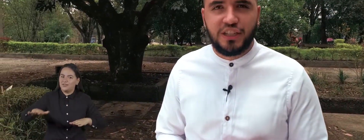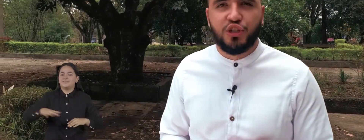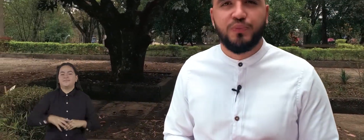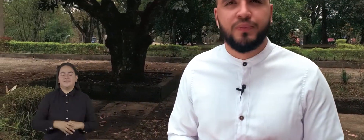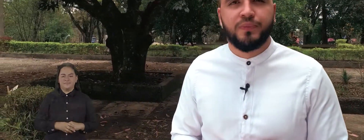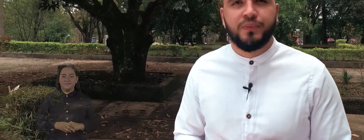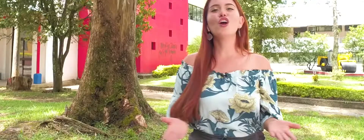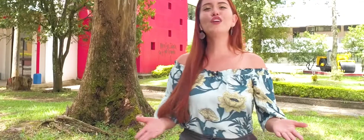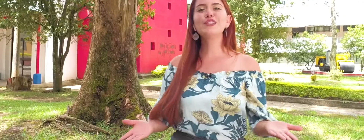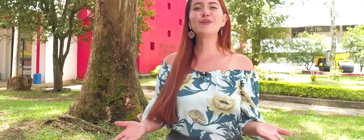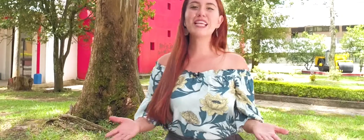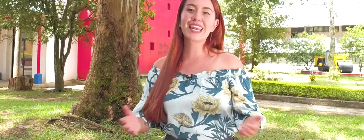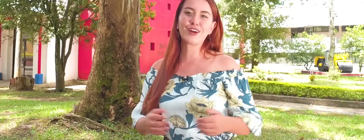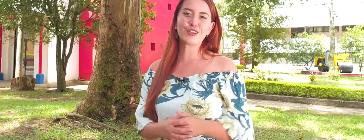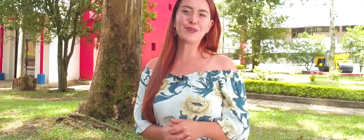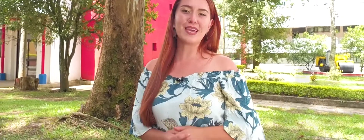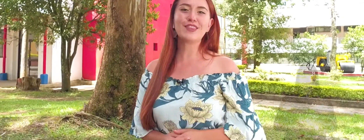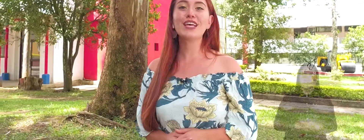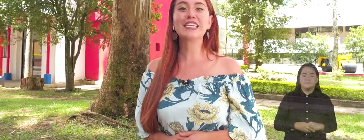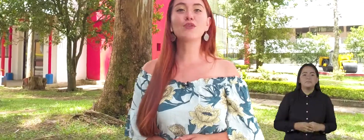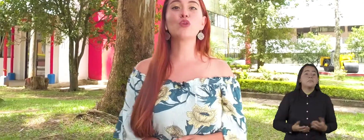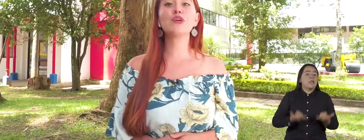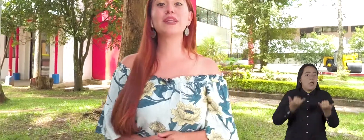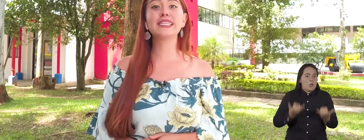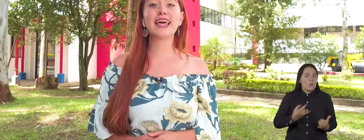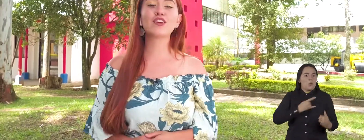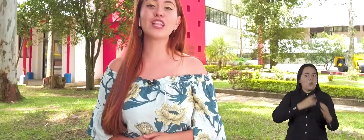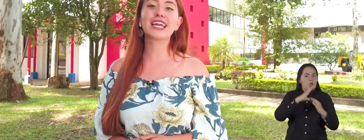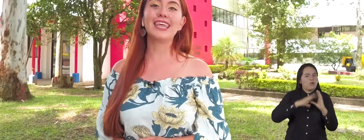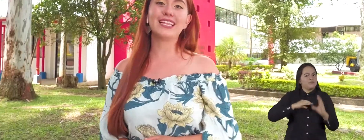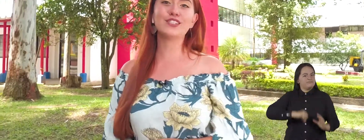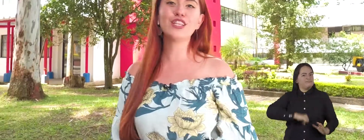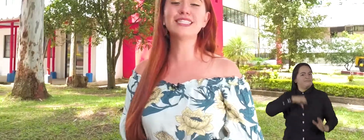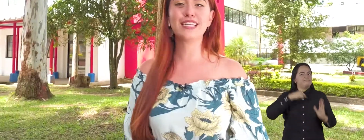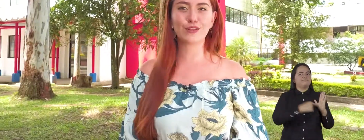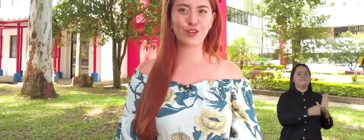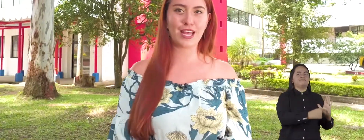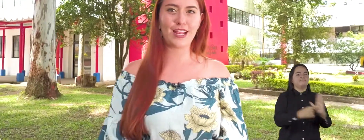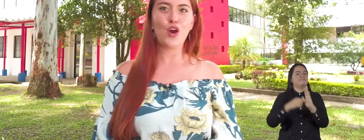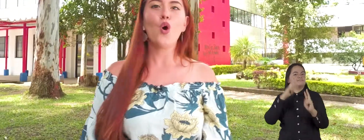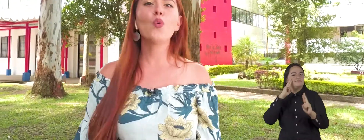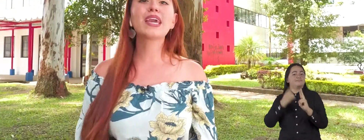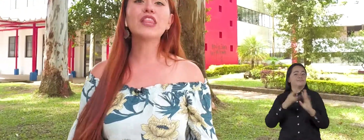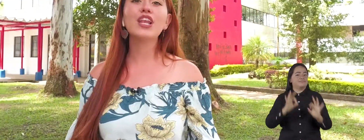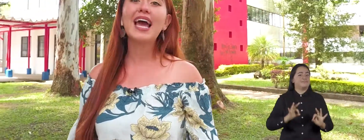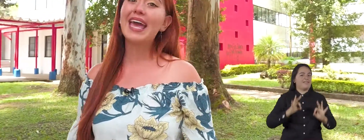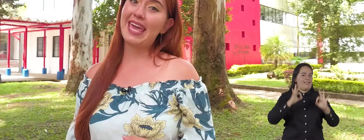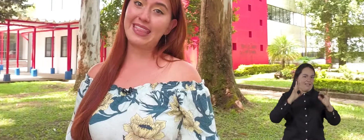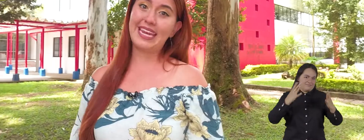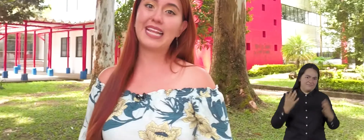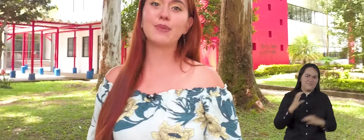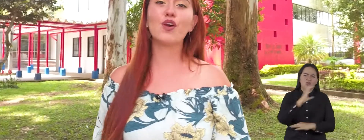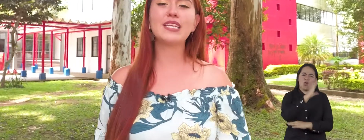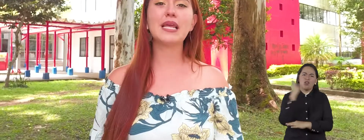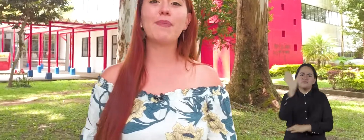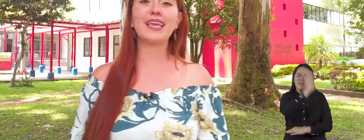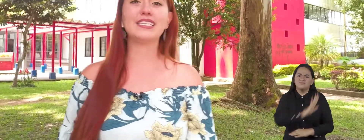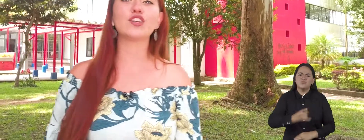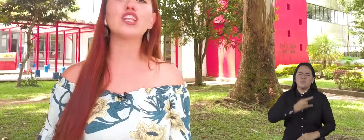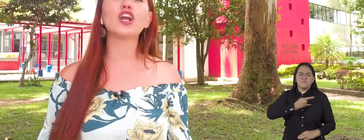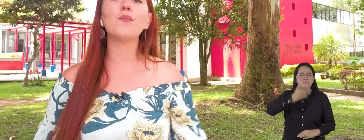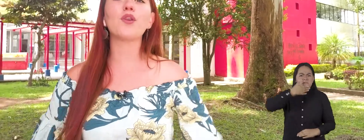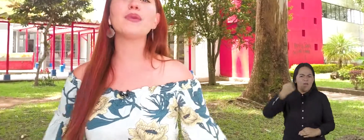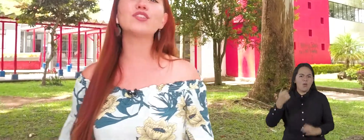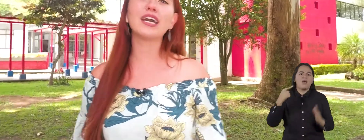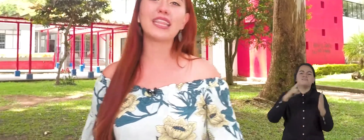e investigación. Hoy lucimos el reconocimiento de ser una universidad con acreditación institucional, ubicándola entre las mejores del